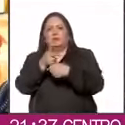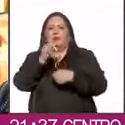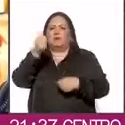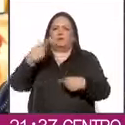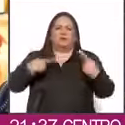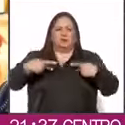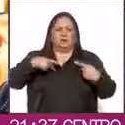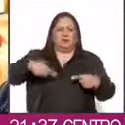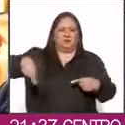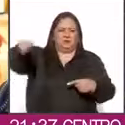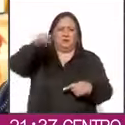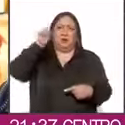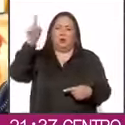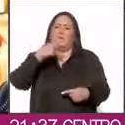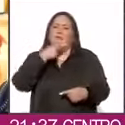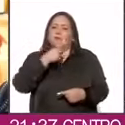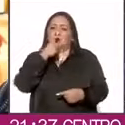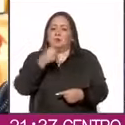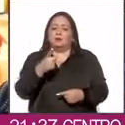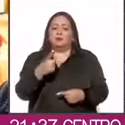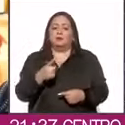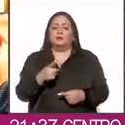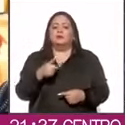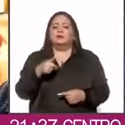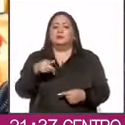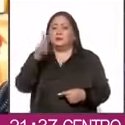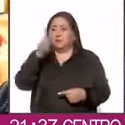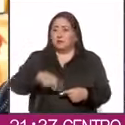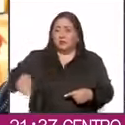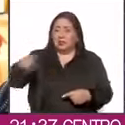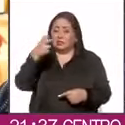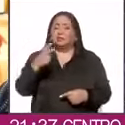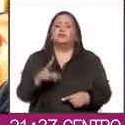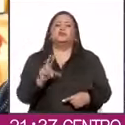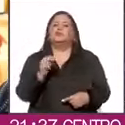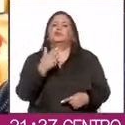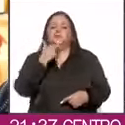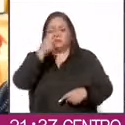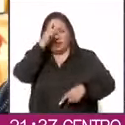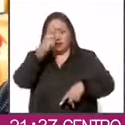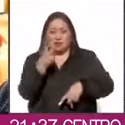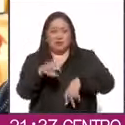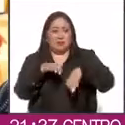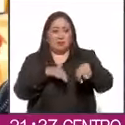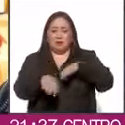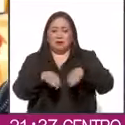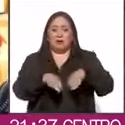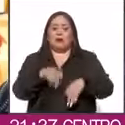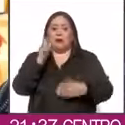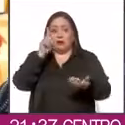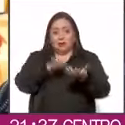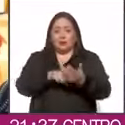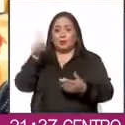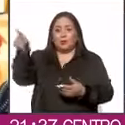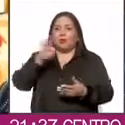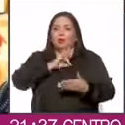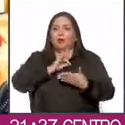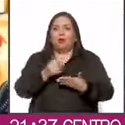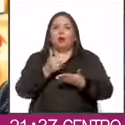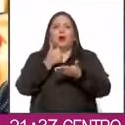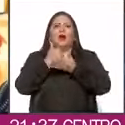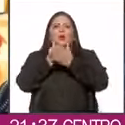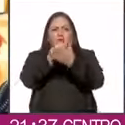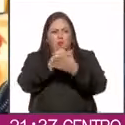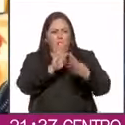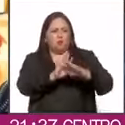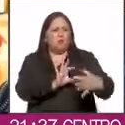Ryszard Kapuscinski, los cínicos no sirven para este oficio. que en lugar de tender puentes entre